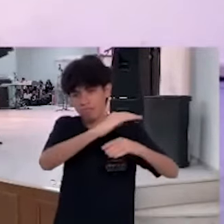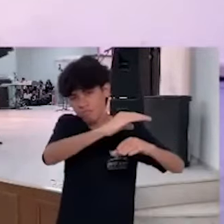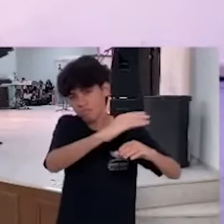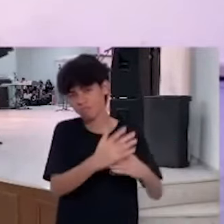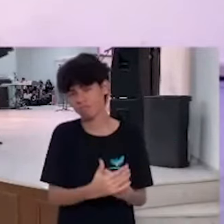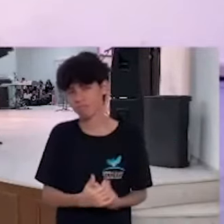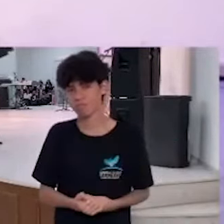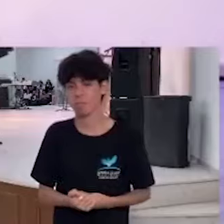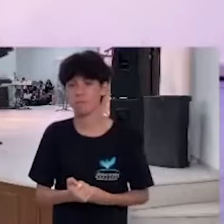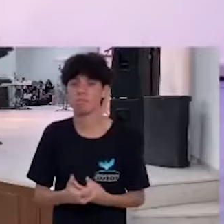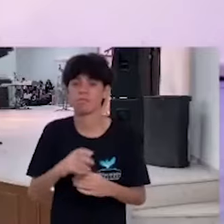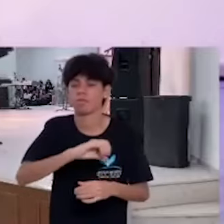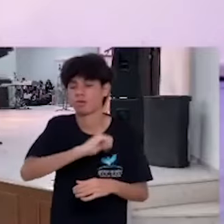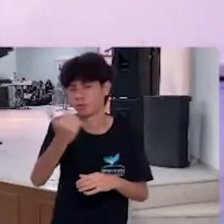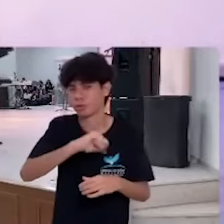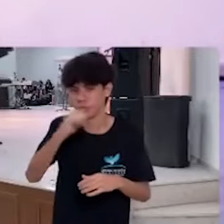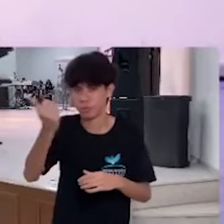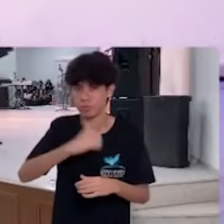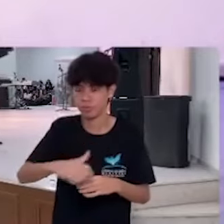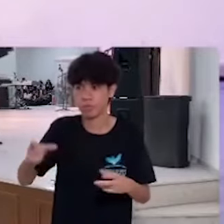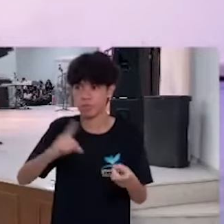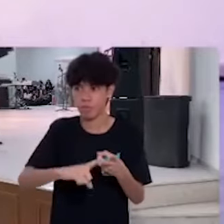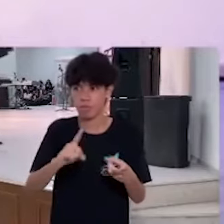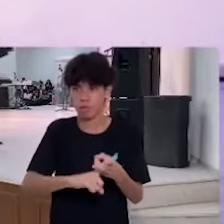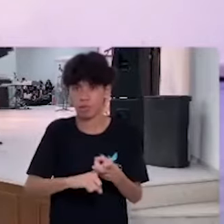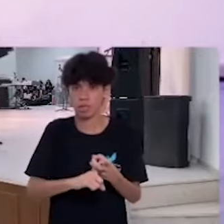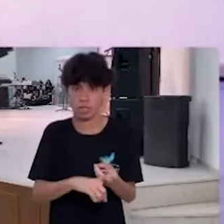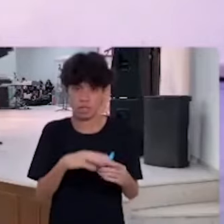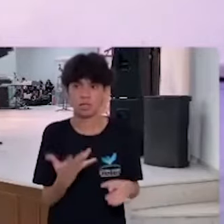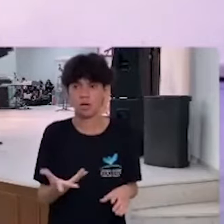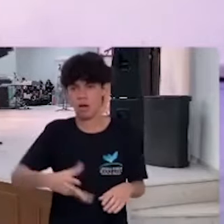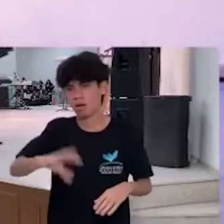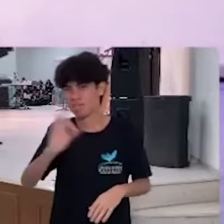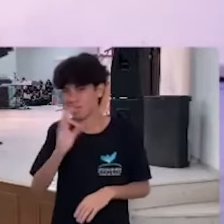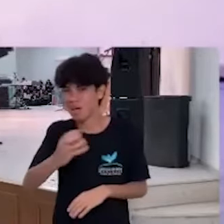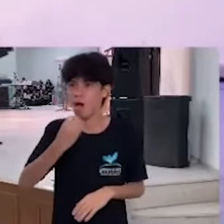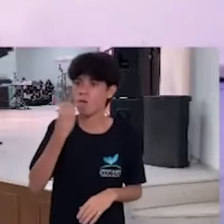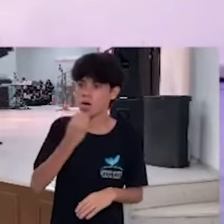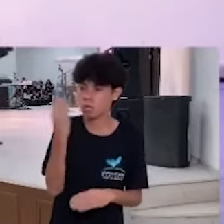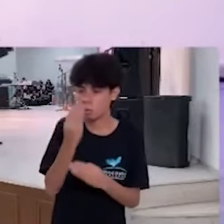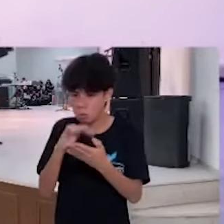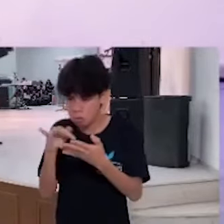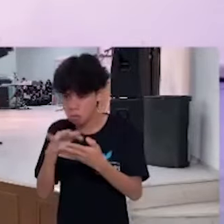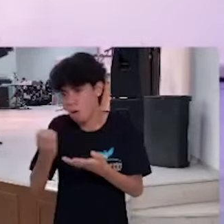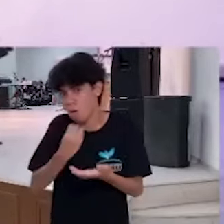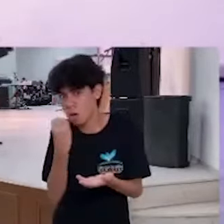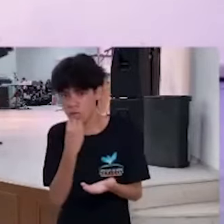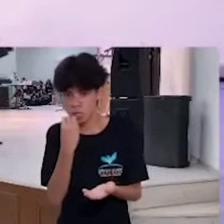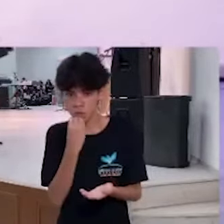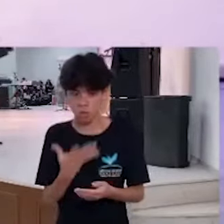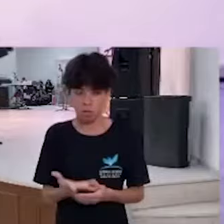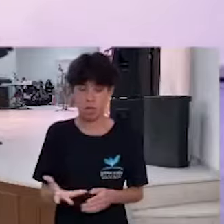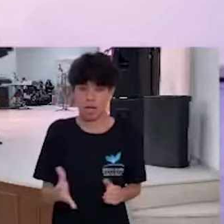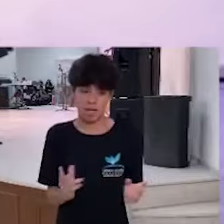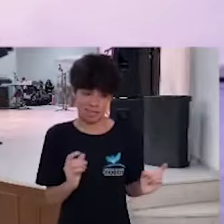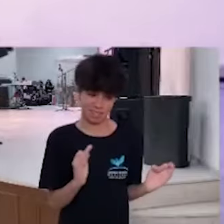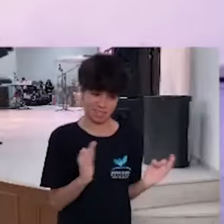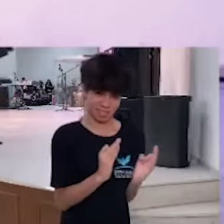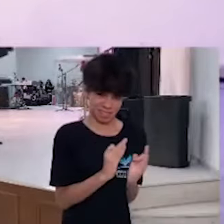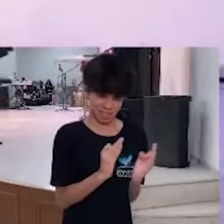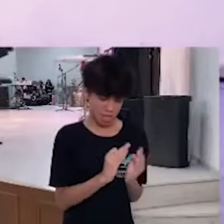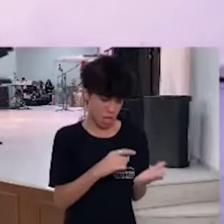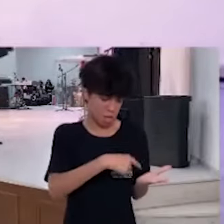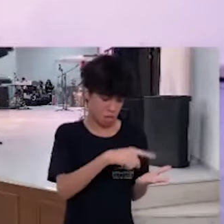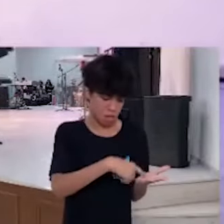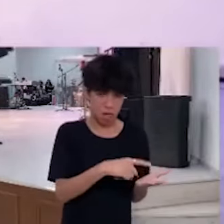Otro candado, rápido, no tengas cerca tu teléfono celular cuando estés orando, para que no te distraigas con los mensajes que llegan.